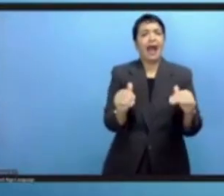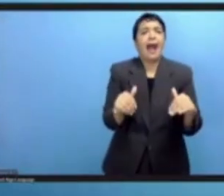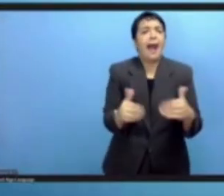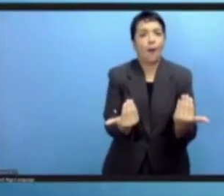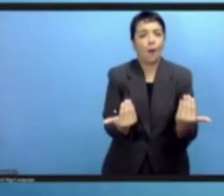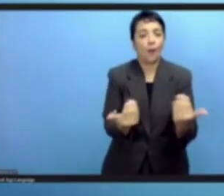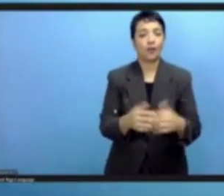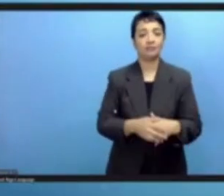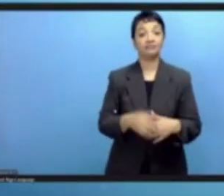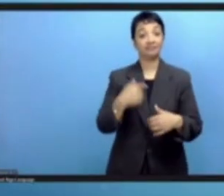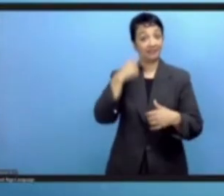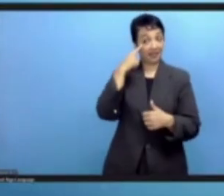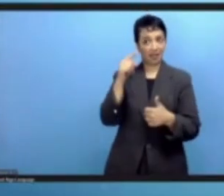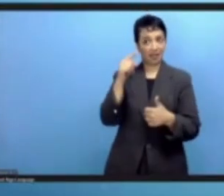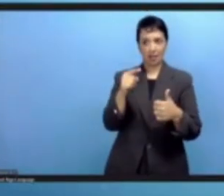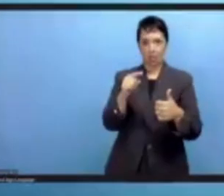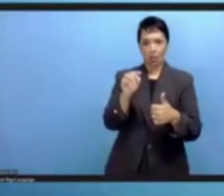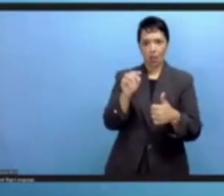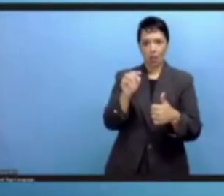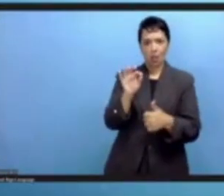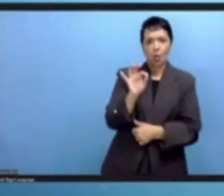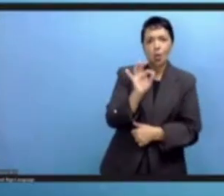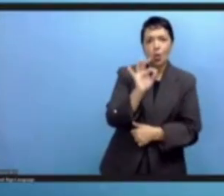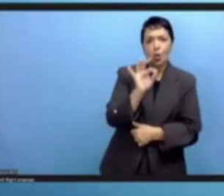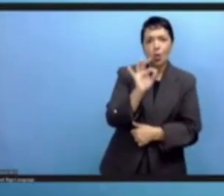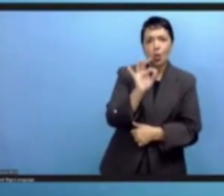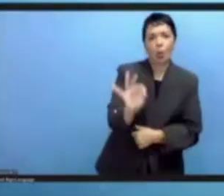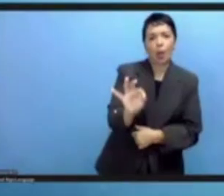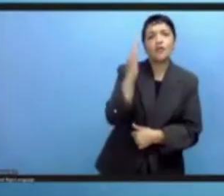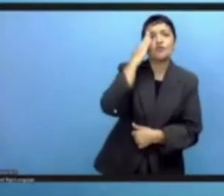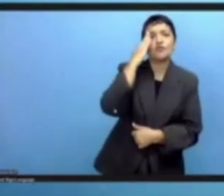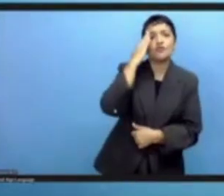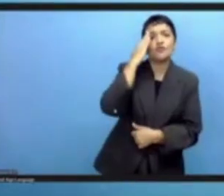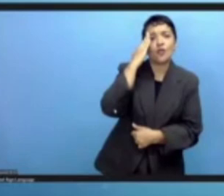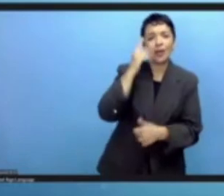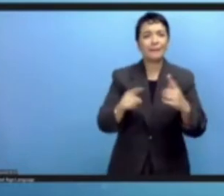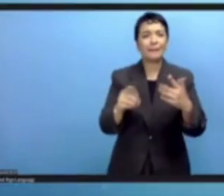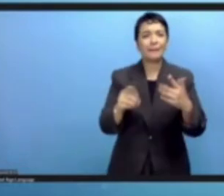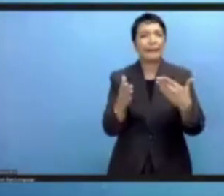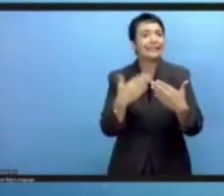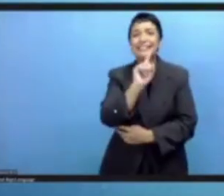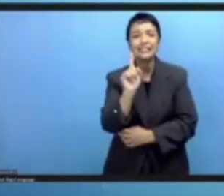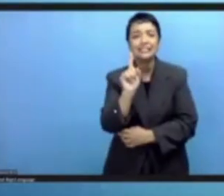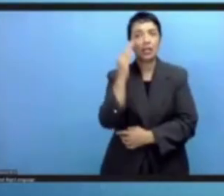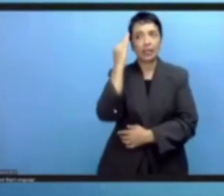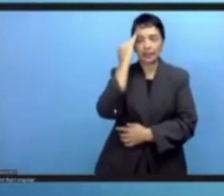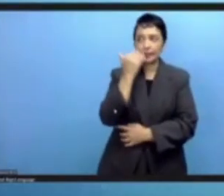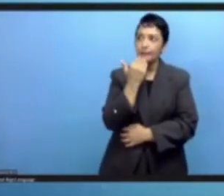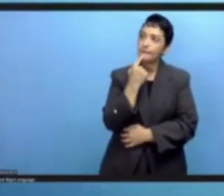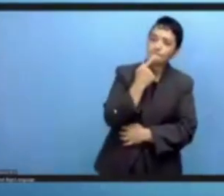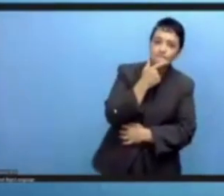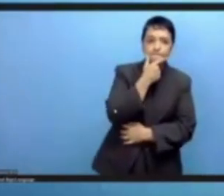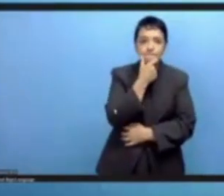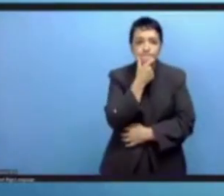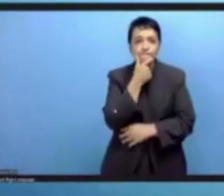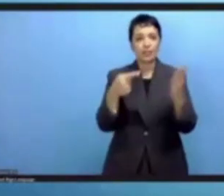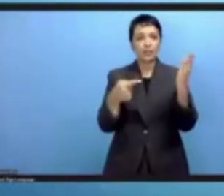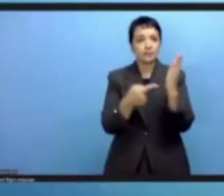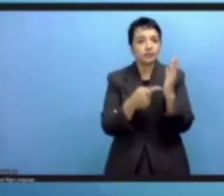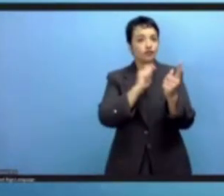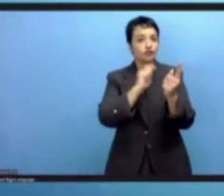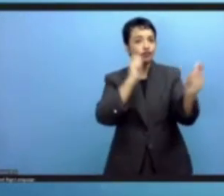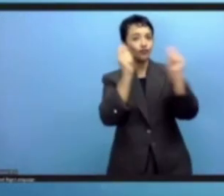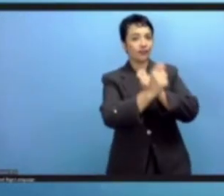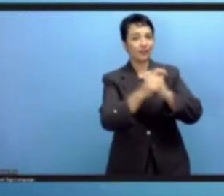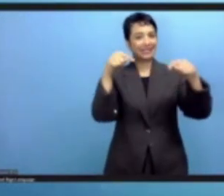creo que la respuesta al Por qué es obvia para todos pero lo que no es tan fácil responder es Cuáles son los límites de